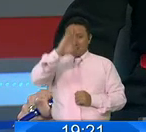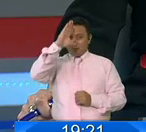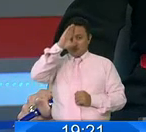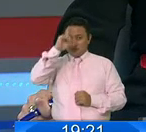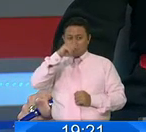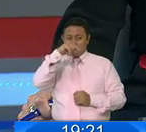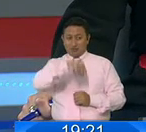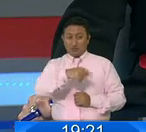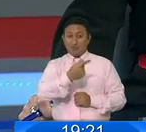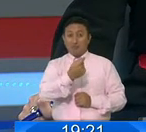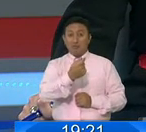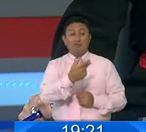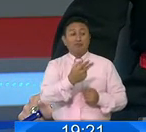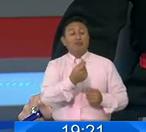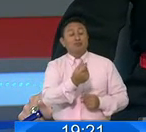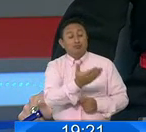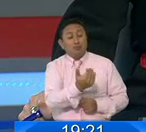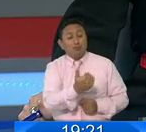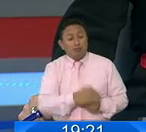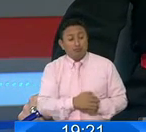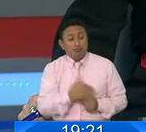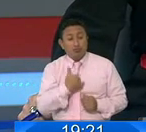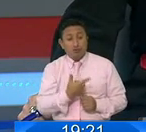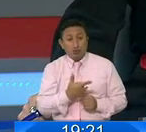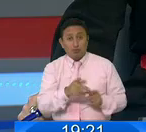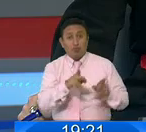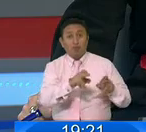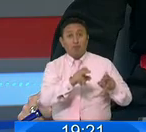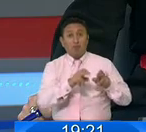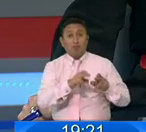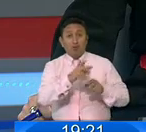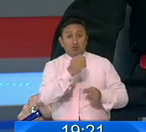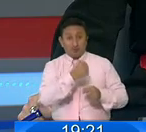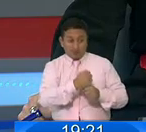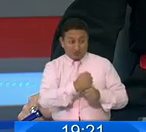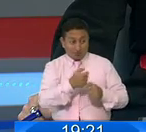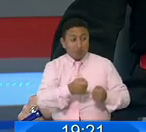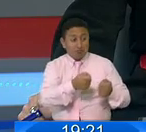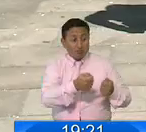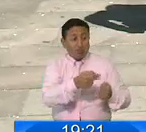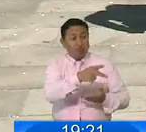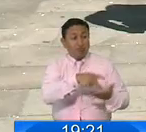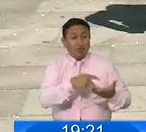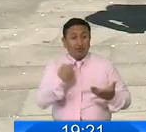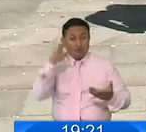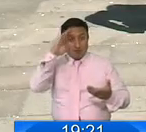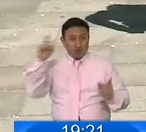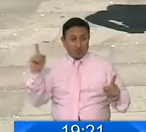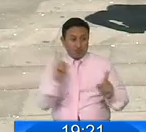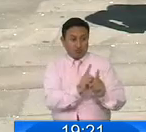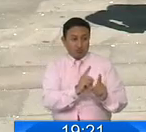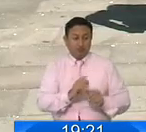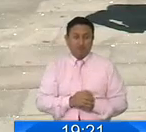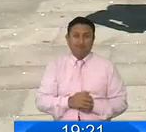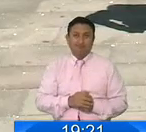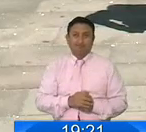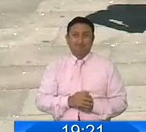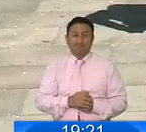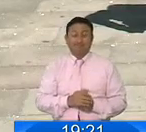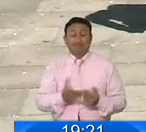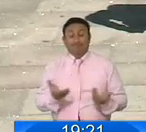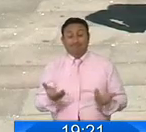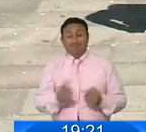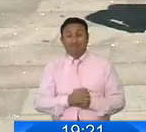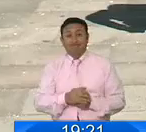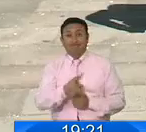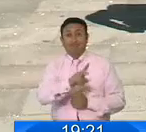en el que pedía dinero para otorgar un supuesto permiso de construcción en ocasiones será la necesidad en